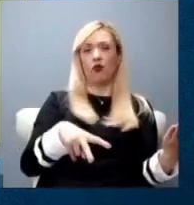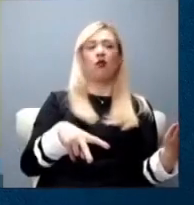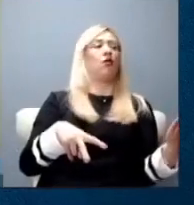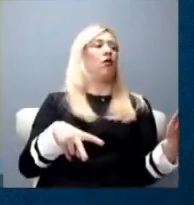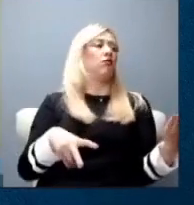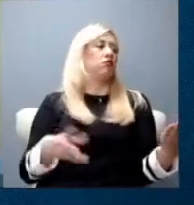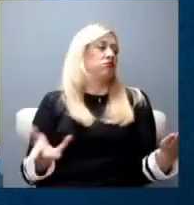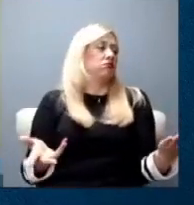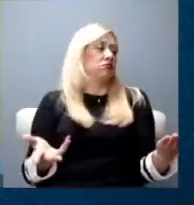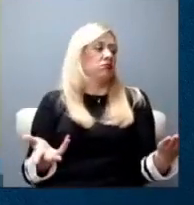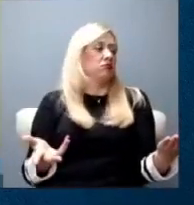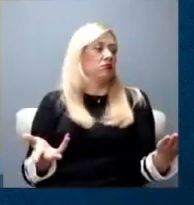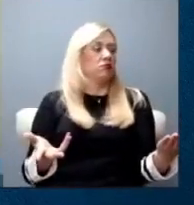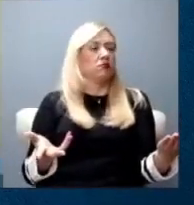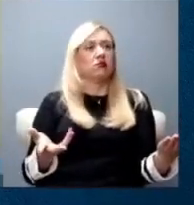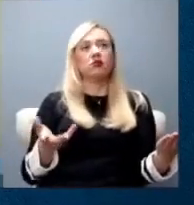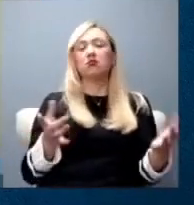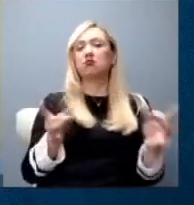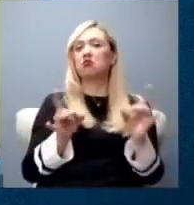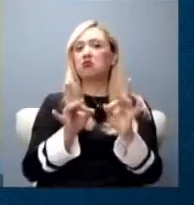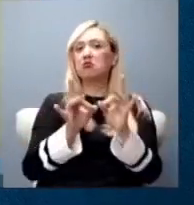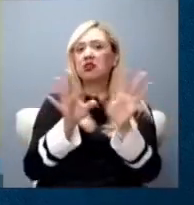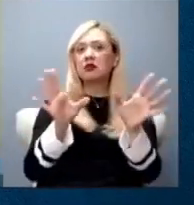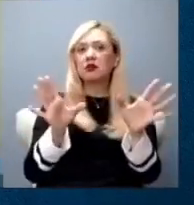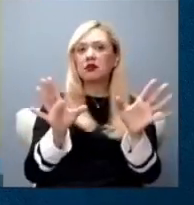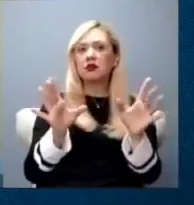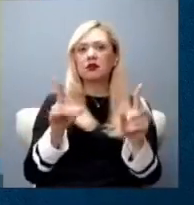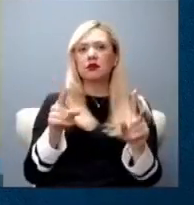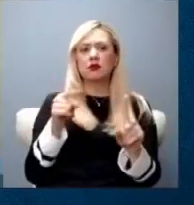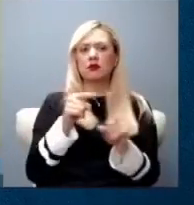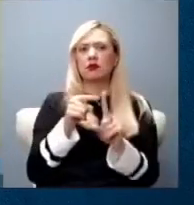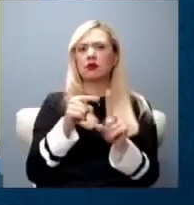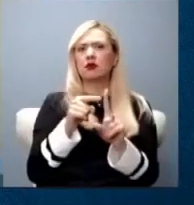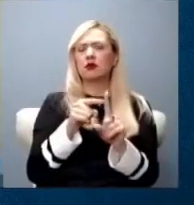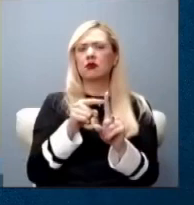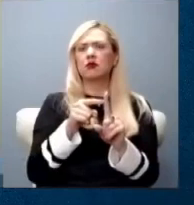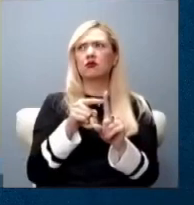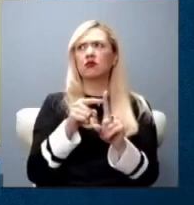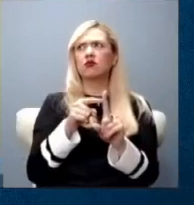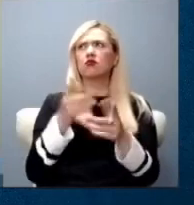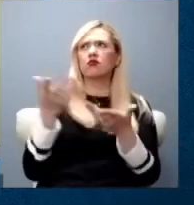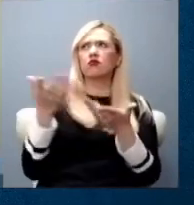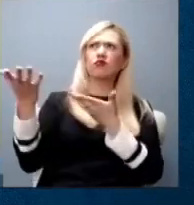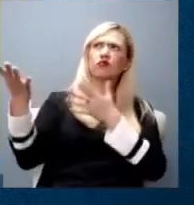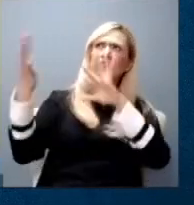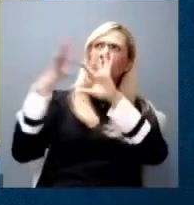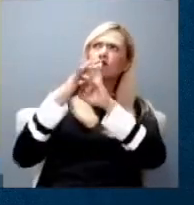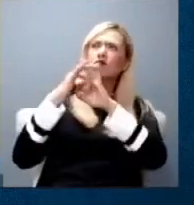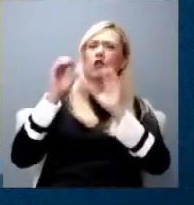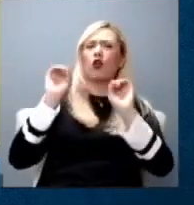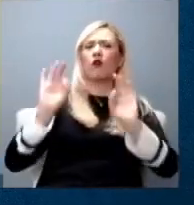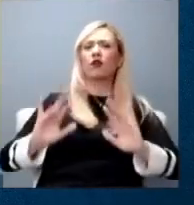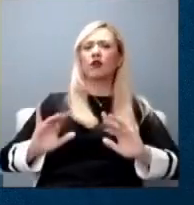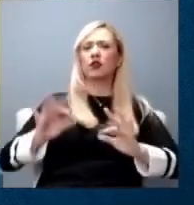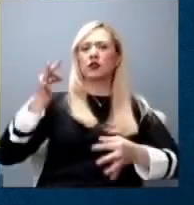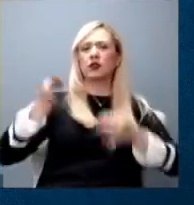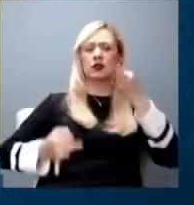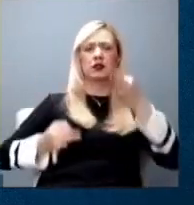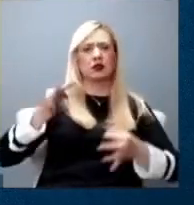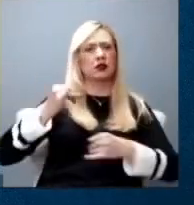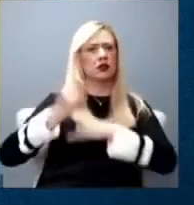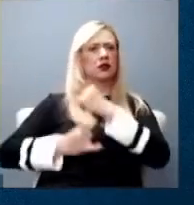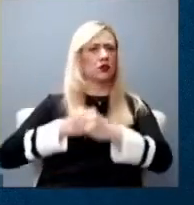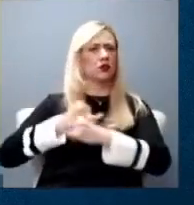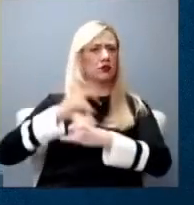porque en México se presentó una comunicación ante la oficina de la Corte Penal Internacional contra varios funcionarios